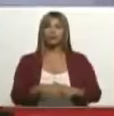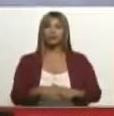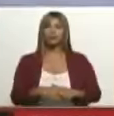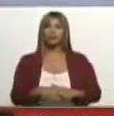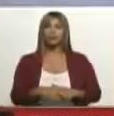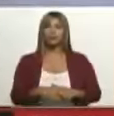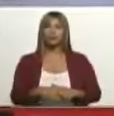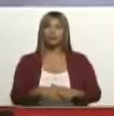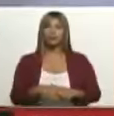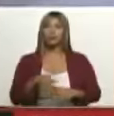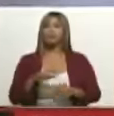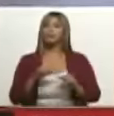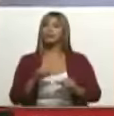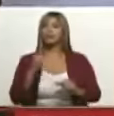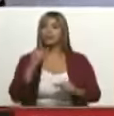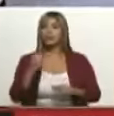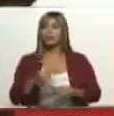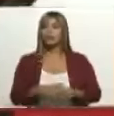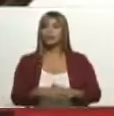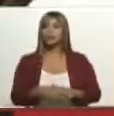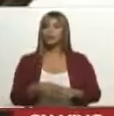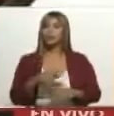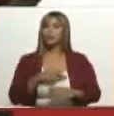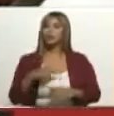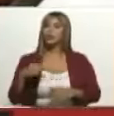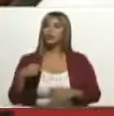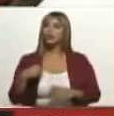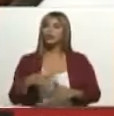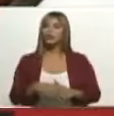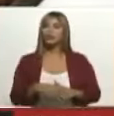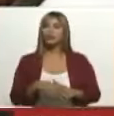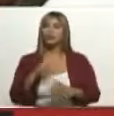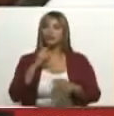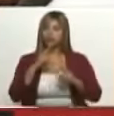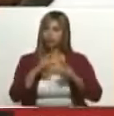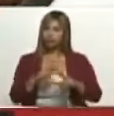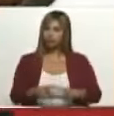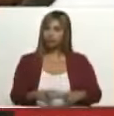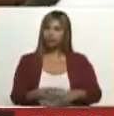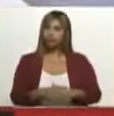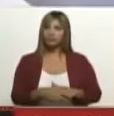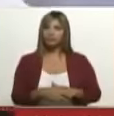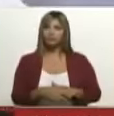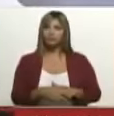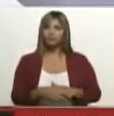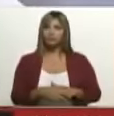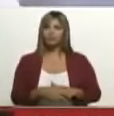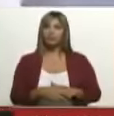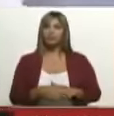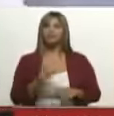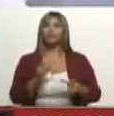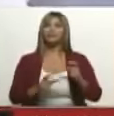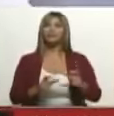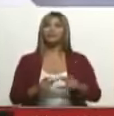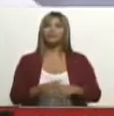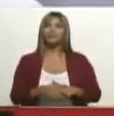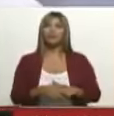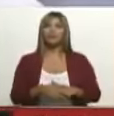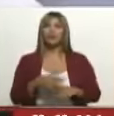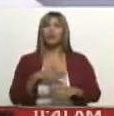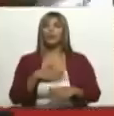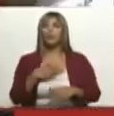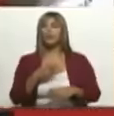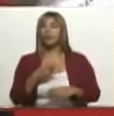Y bajo esta premisa, nosotros estamos abriendo investigaciones a funcionarios que de alguna manera pudieron